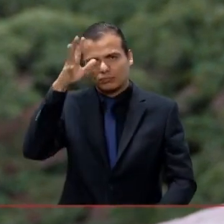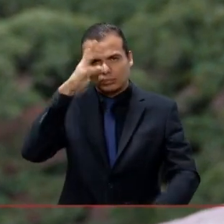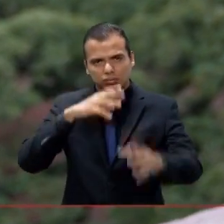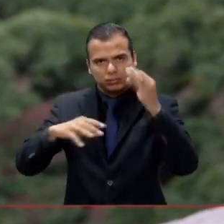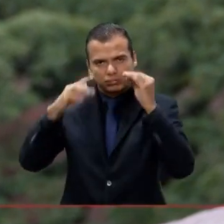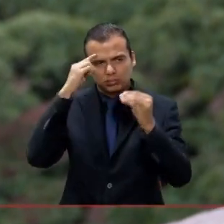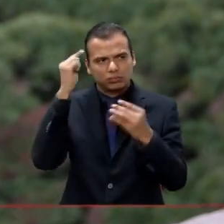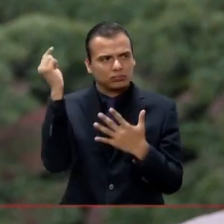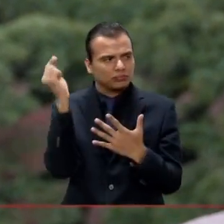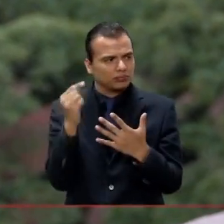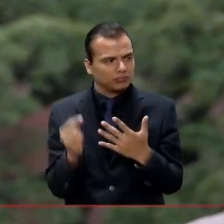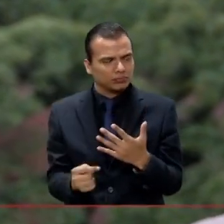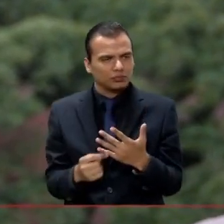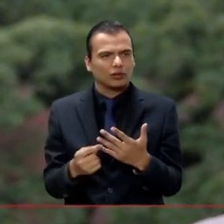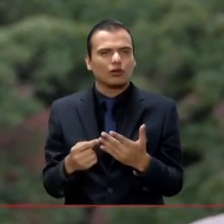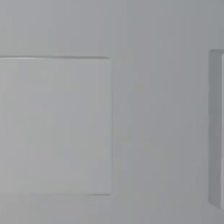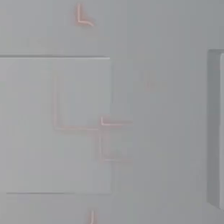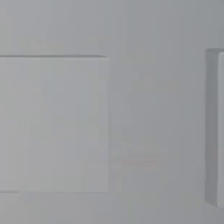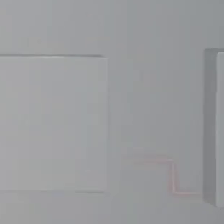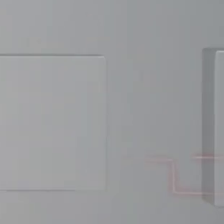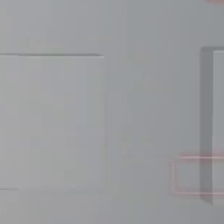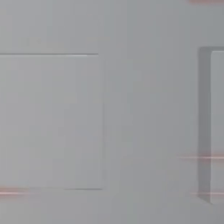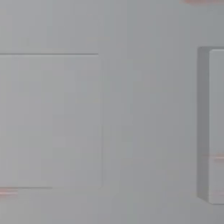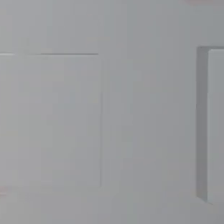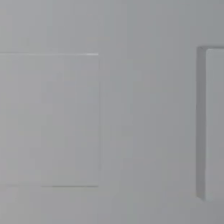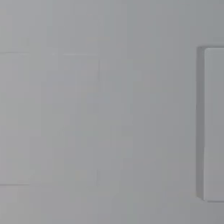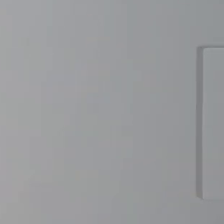otros procesos afrodiaspórico en el